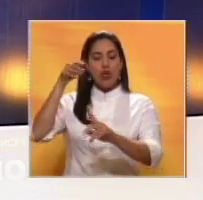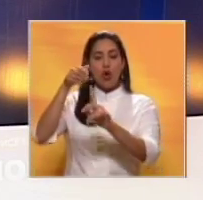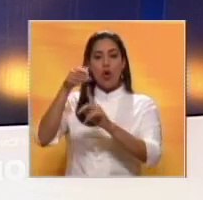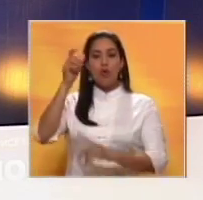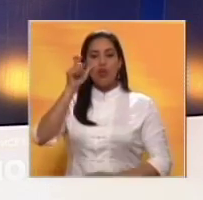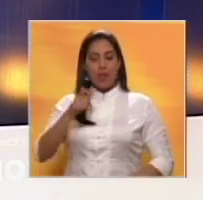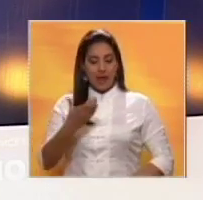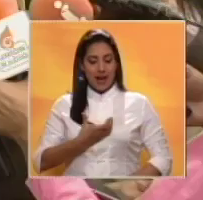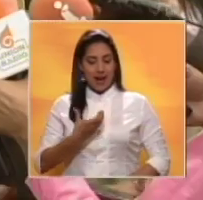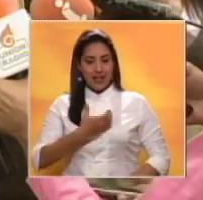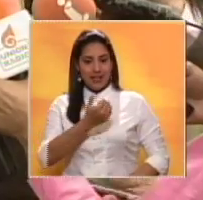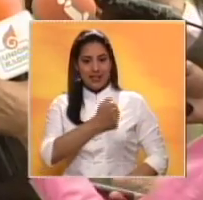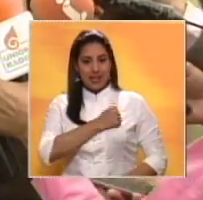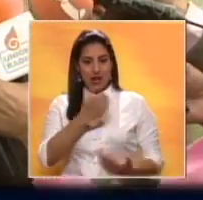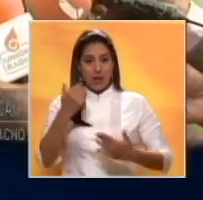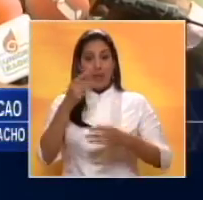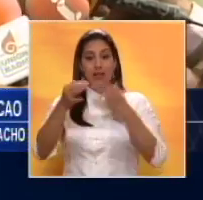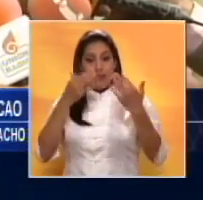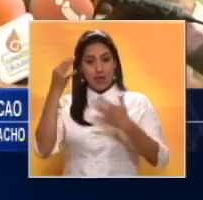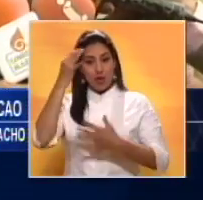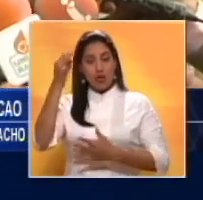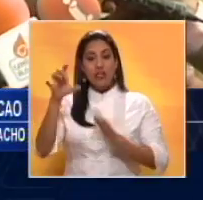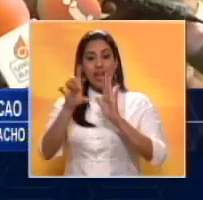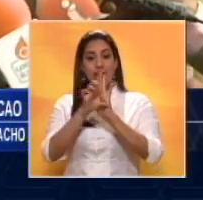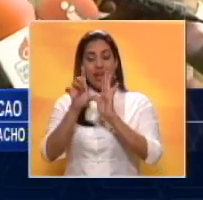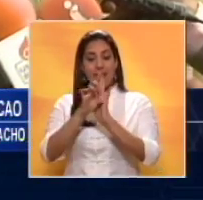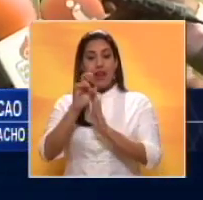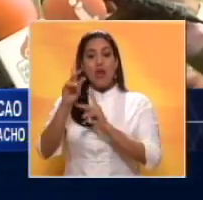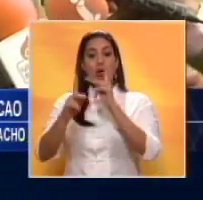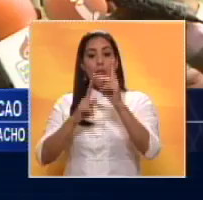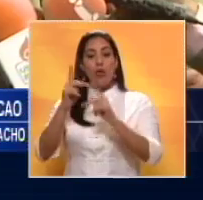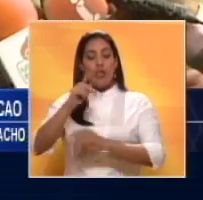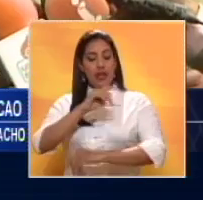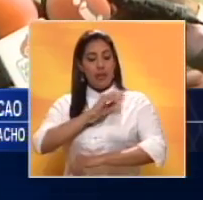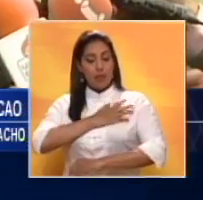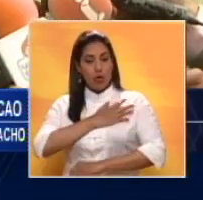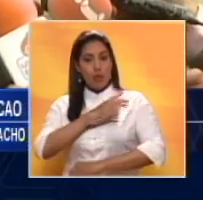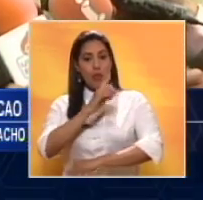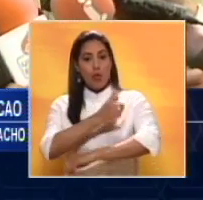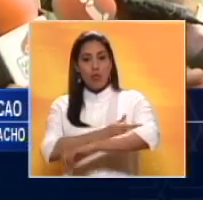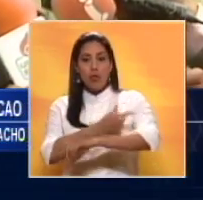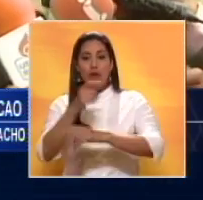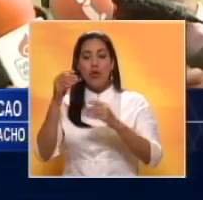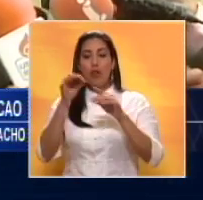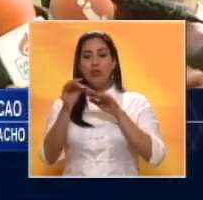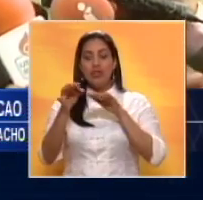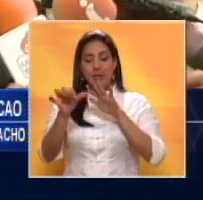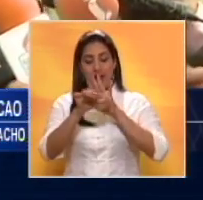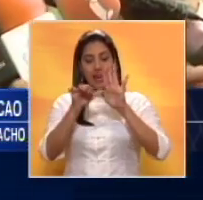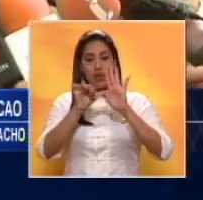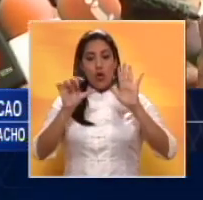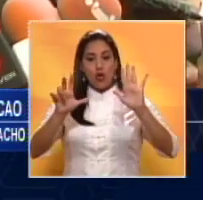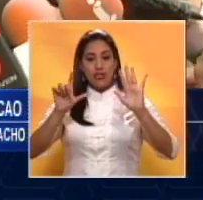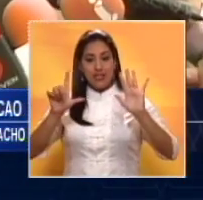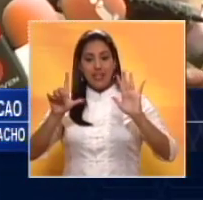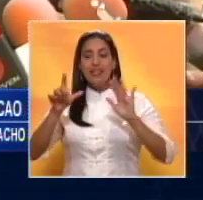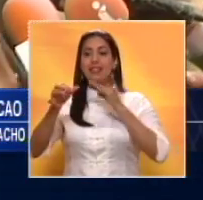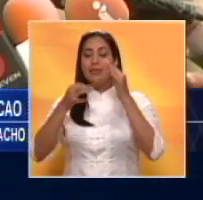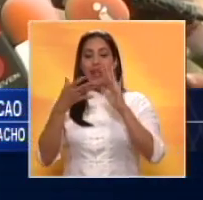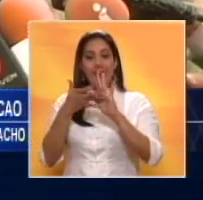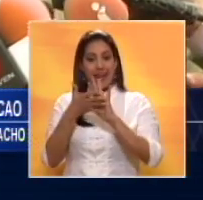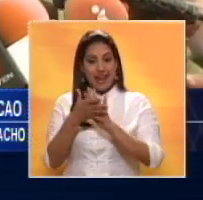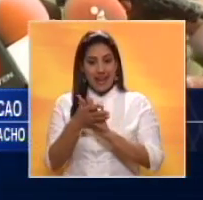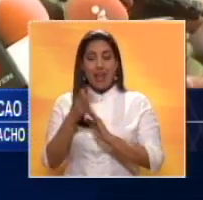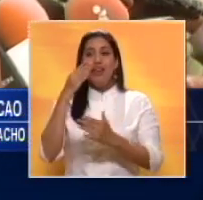Ramón Muchacho. El concejal explicó que la Ley Orgánica del Poder Público Municipal, en su artículo 87, establece que una